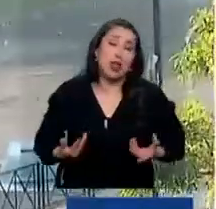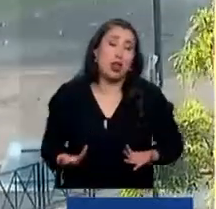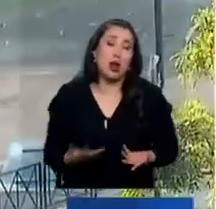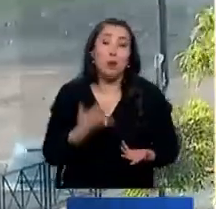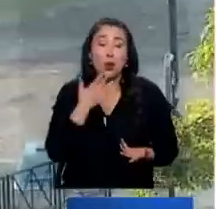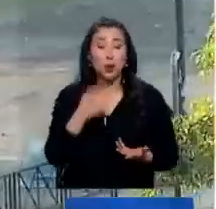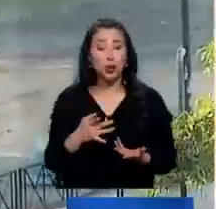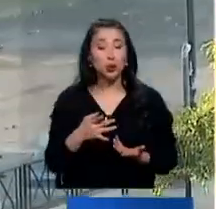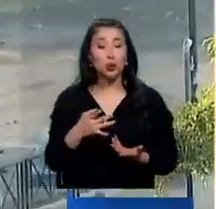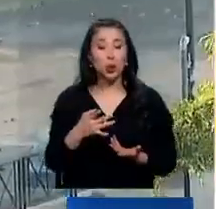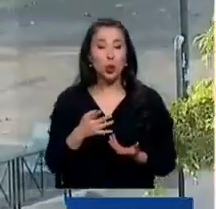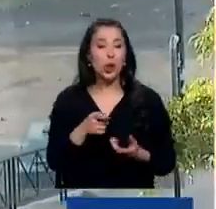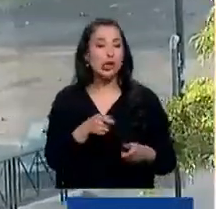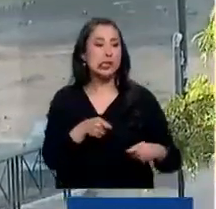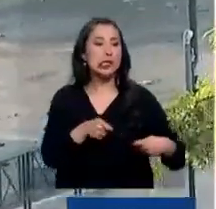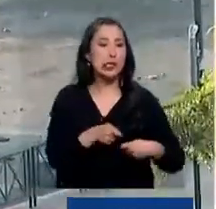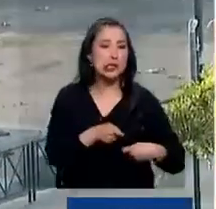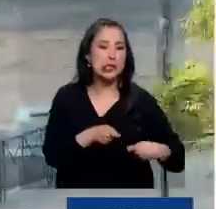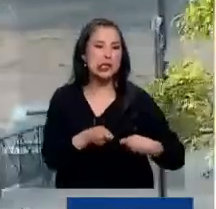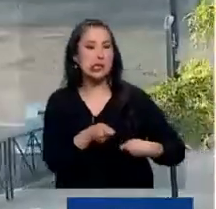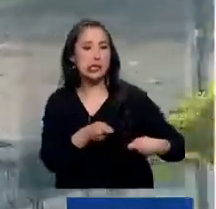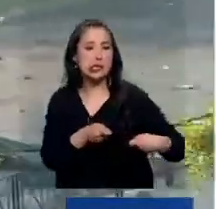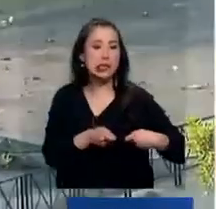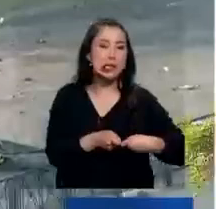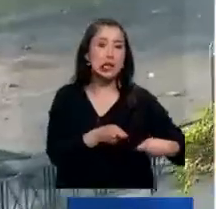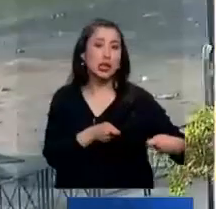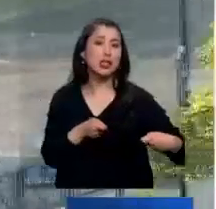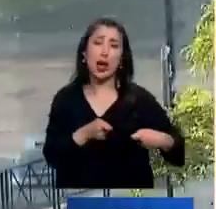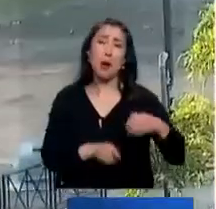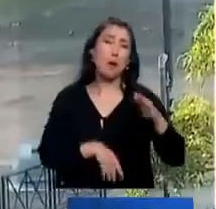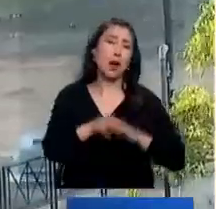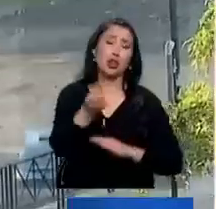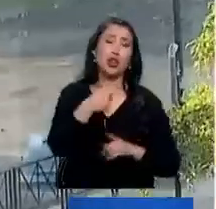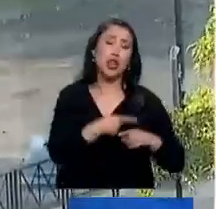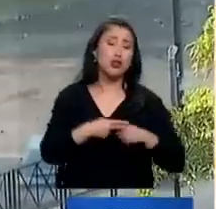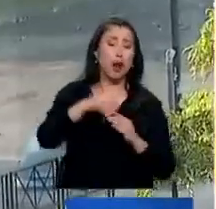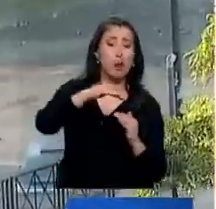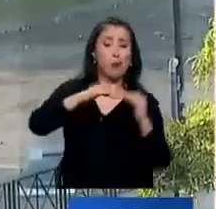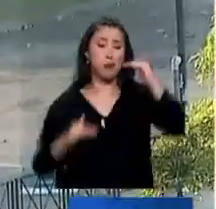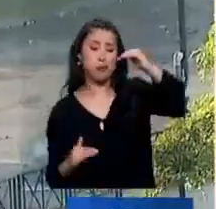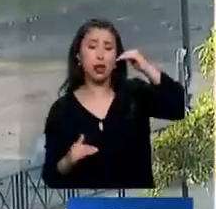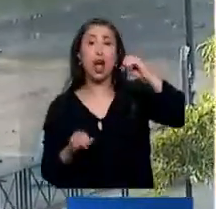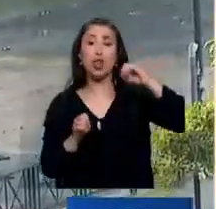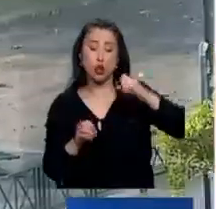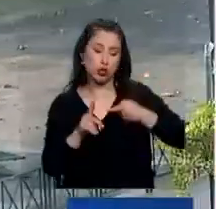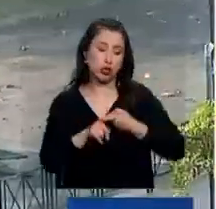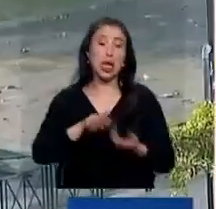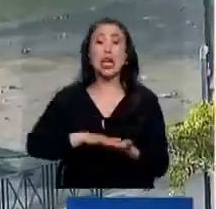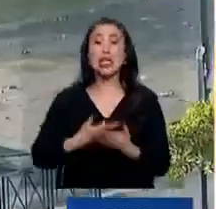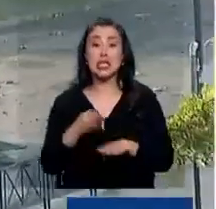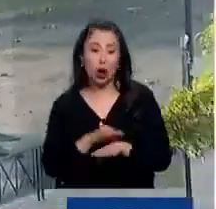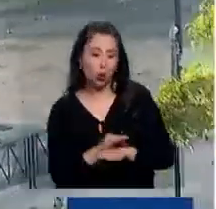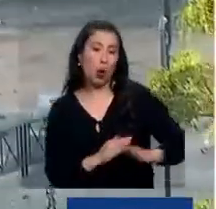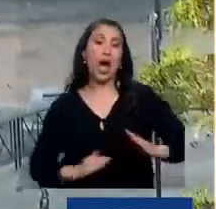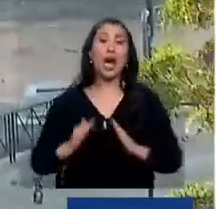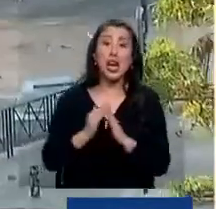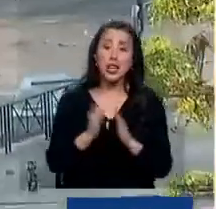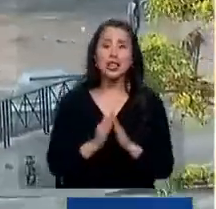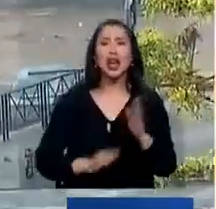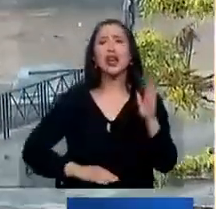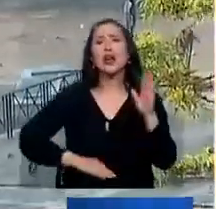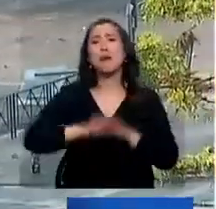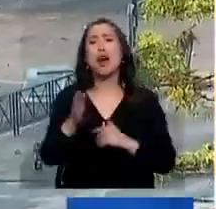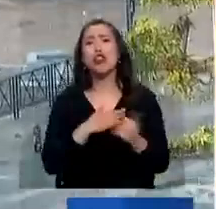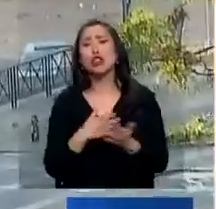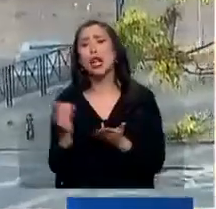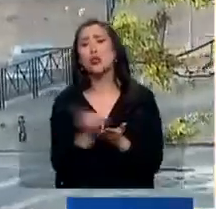cuando tú tensionas tanto las sociedades, particularmente con la desigualdad que nosotros tenemos en educación, en salud, en vivienda y sobre todo en